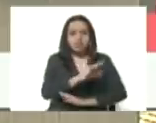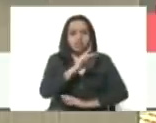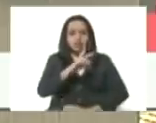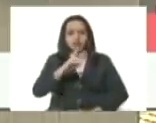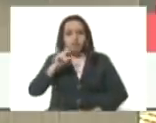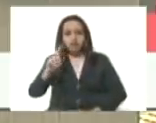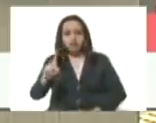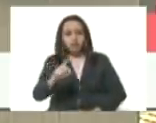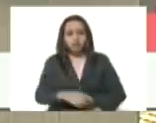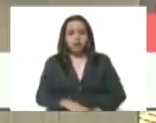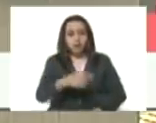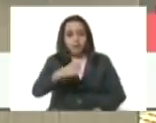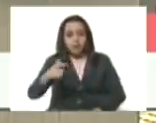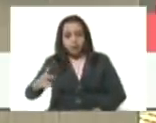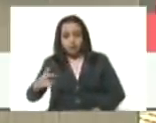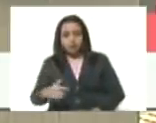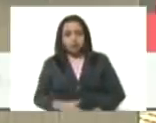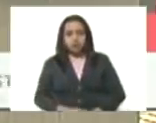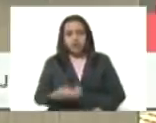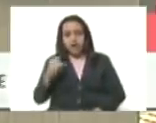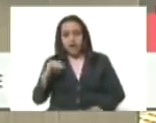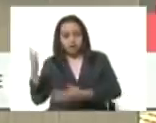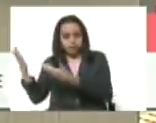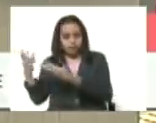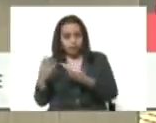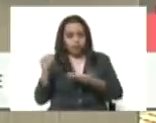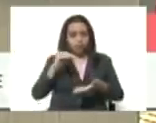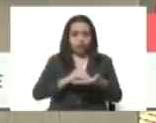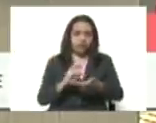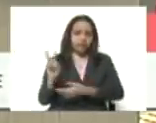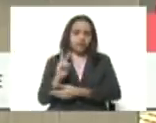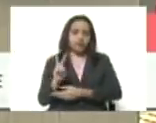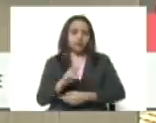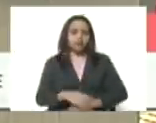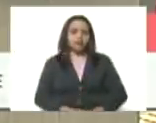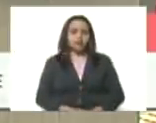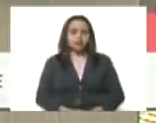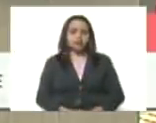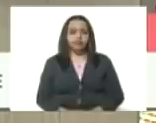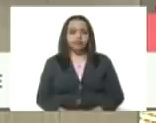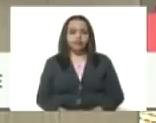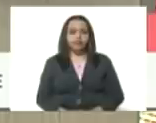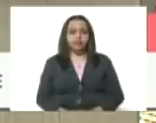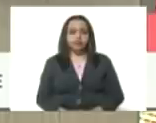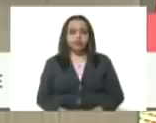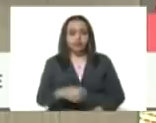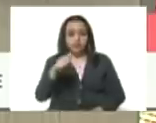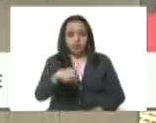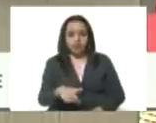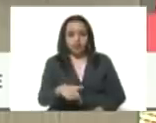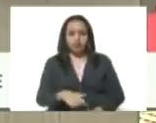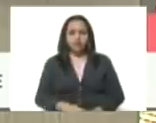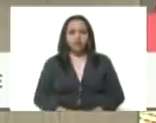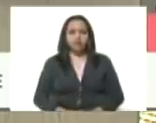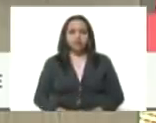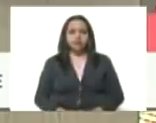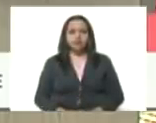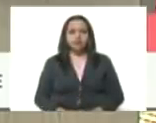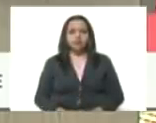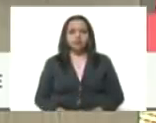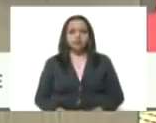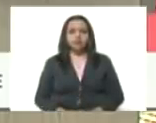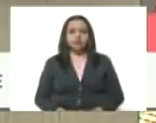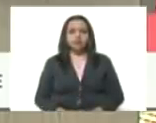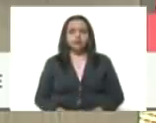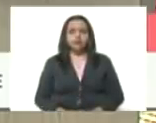70.321 compatriotas que han regresado a nuestra patria. Y de aquí, justamente de